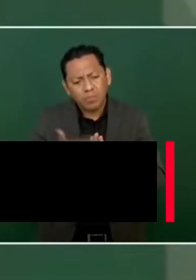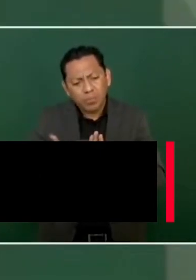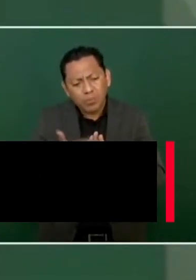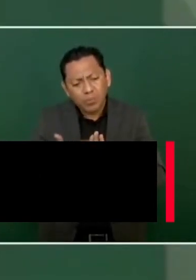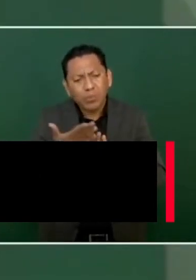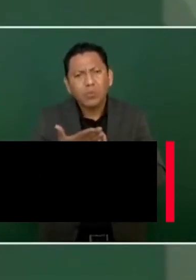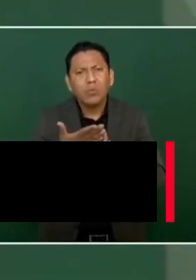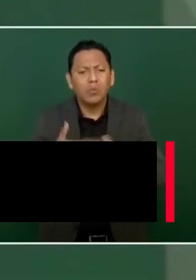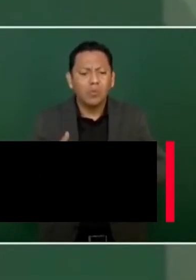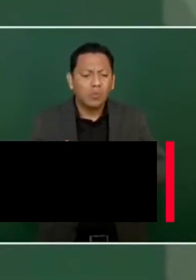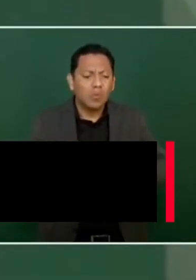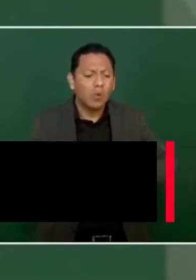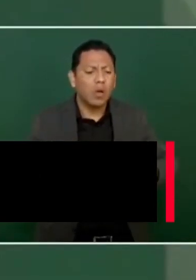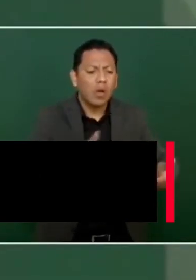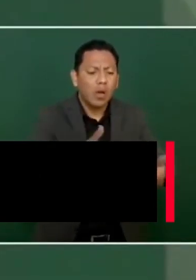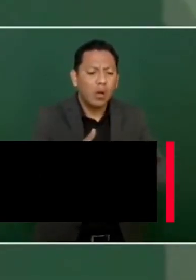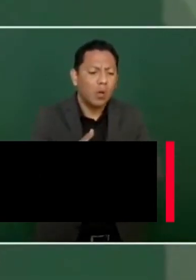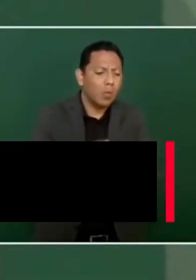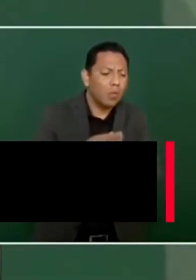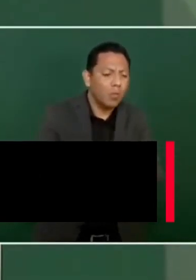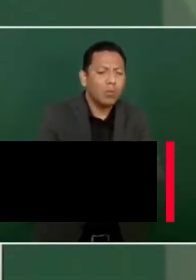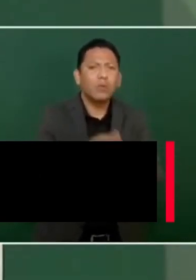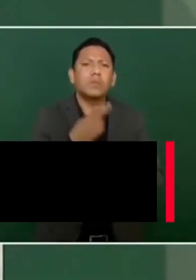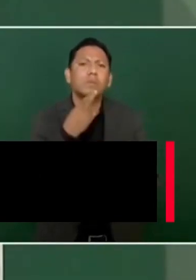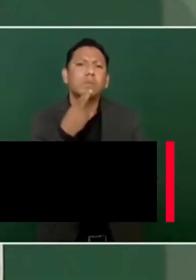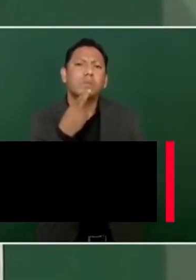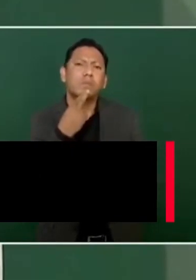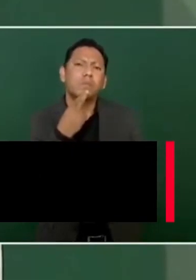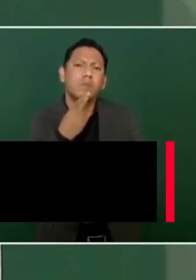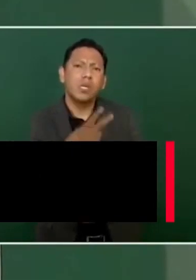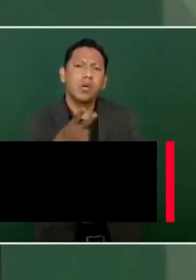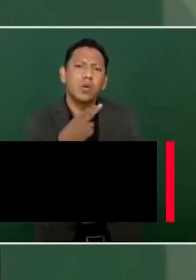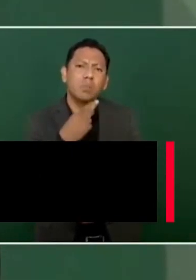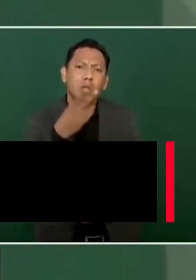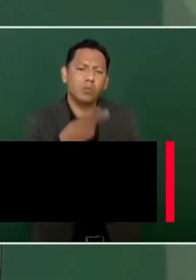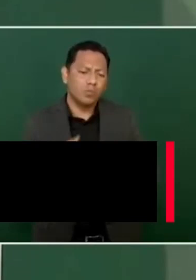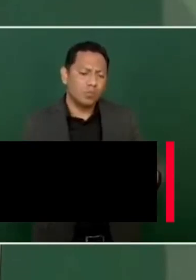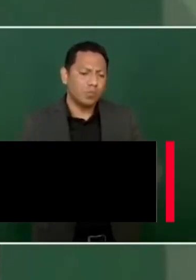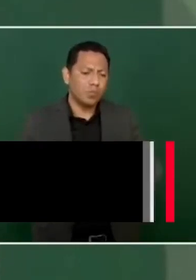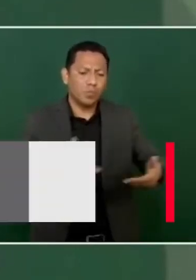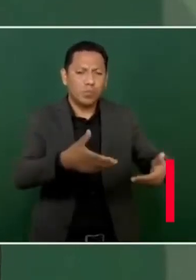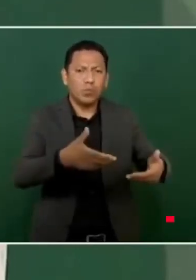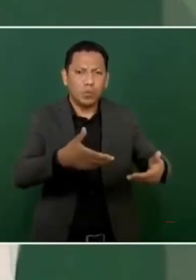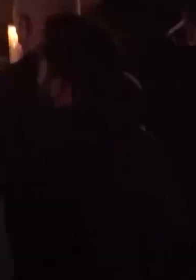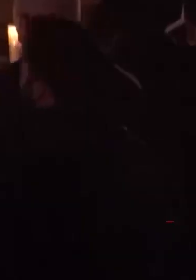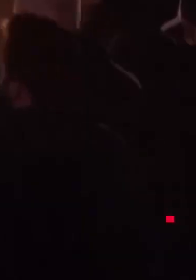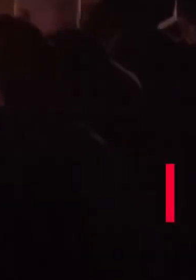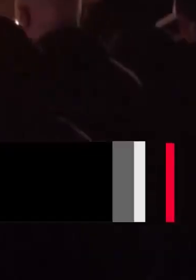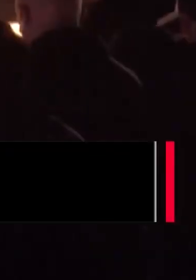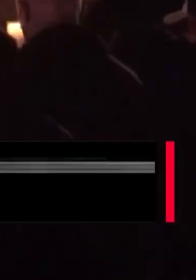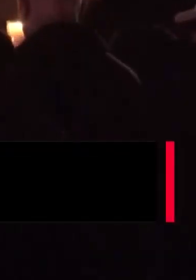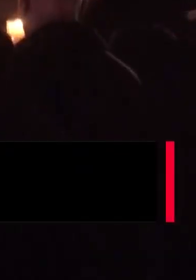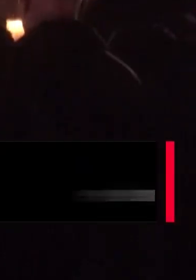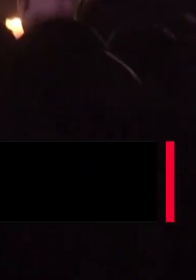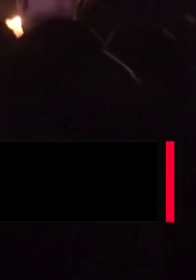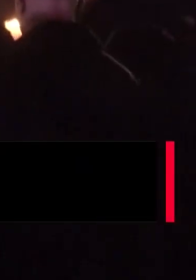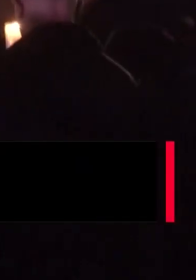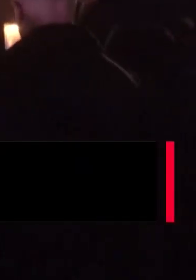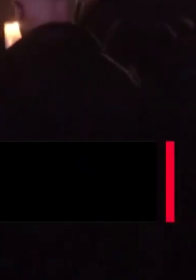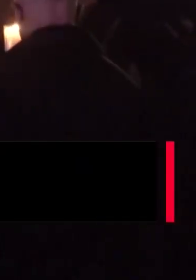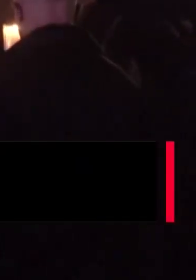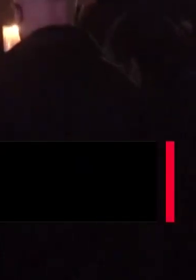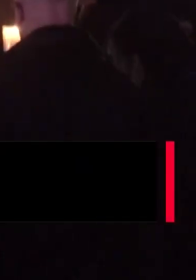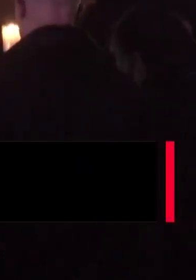mismo escribió el comunicado Con el que se respondió a la resolución aprobada Por el Parlamento Europeo Respecto a los 7